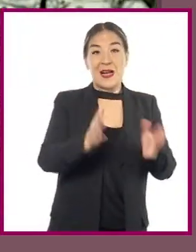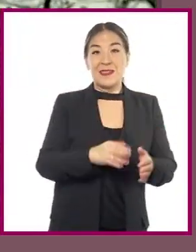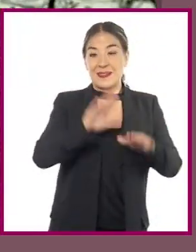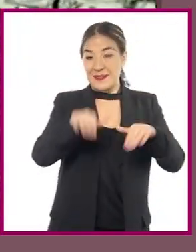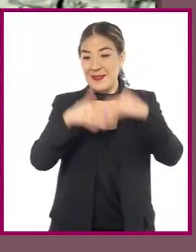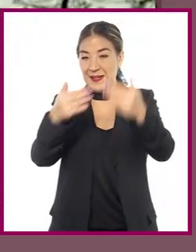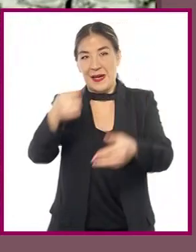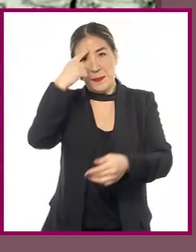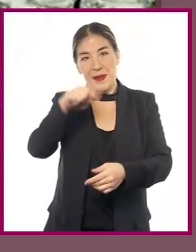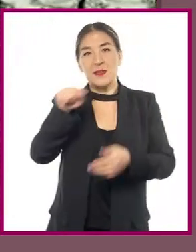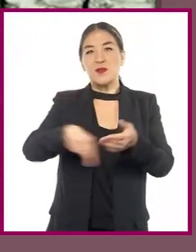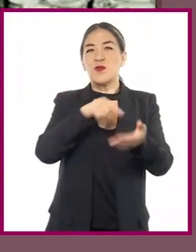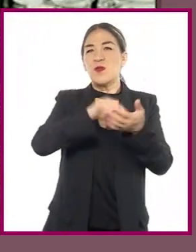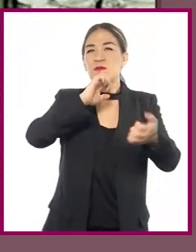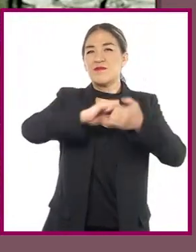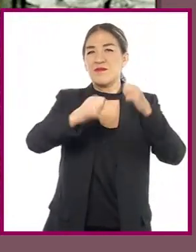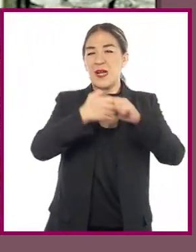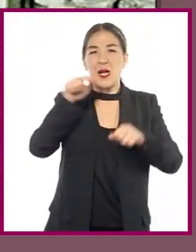corona.